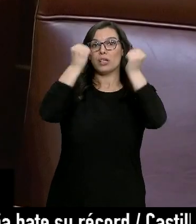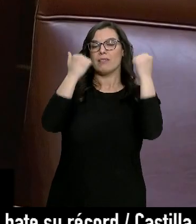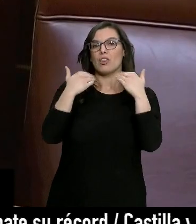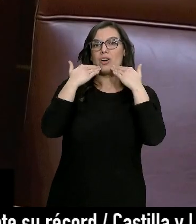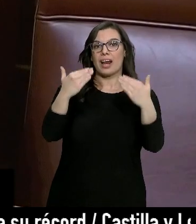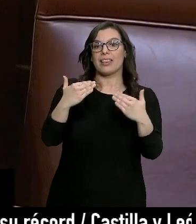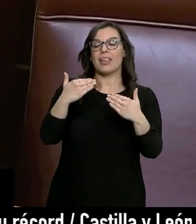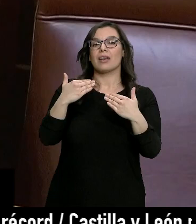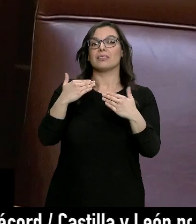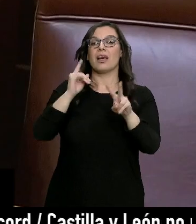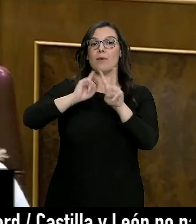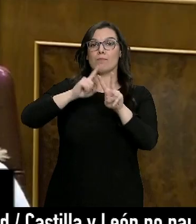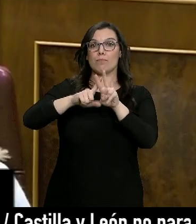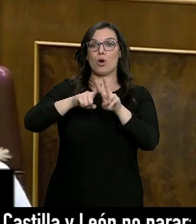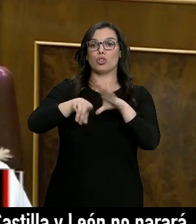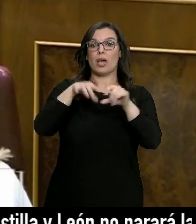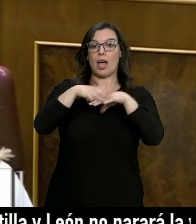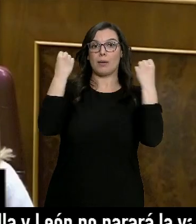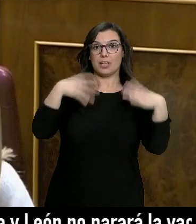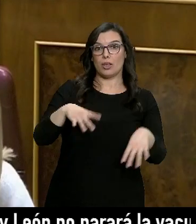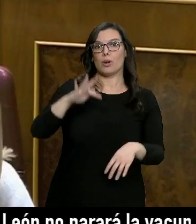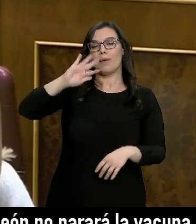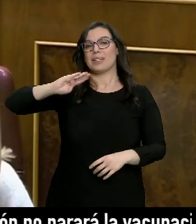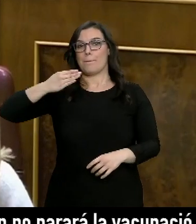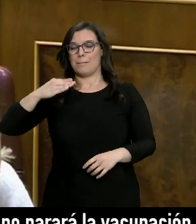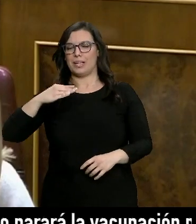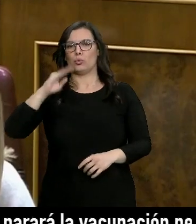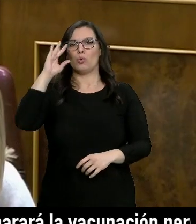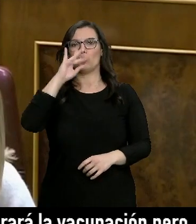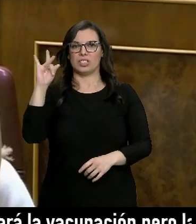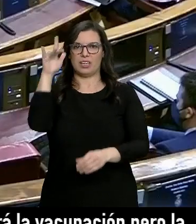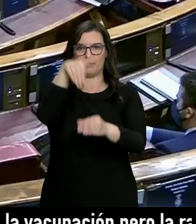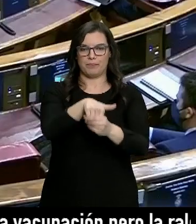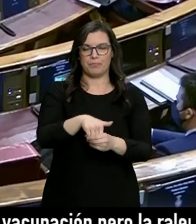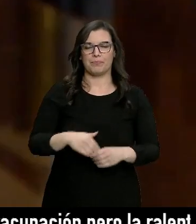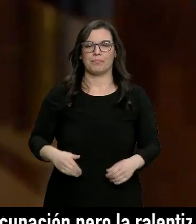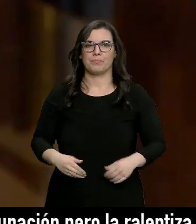a la abstención del partido de Abascal y al sí de la izquierda abertzale.